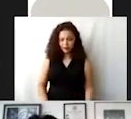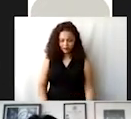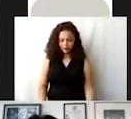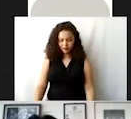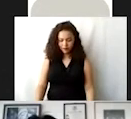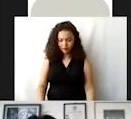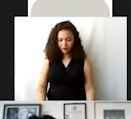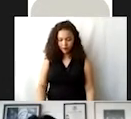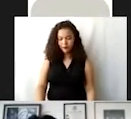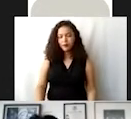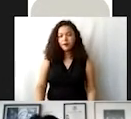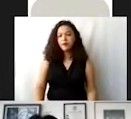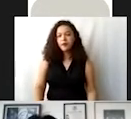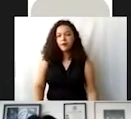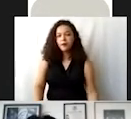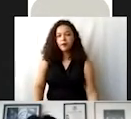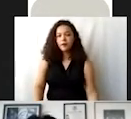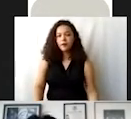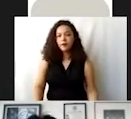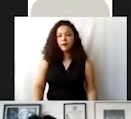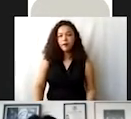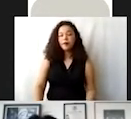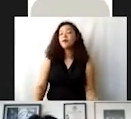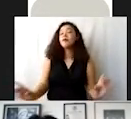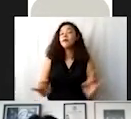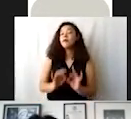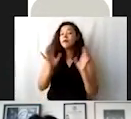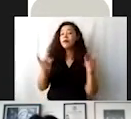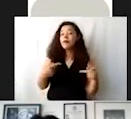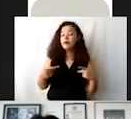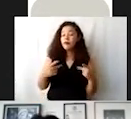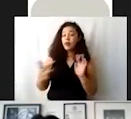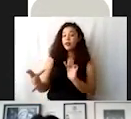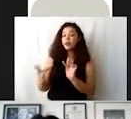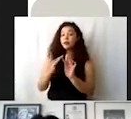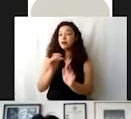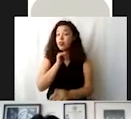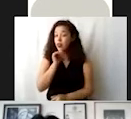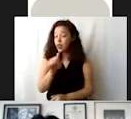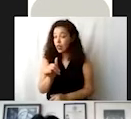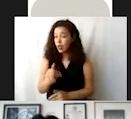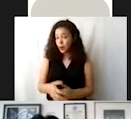pasar en el caso que el contribuyente no sea localizado?